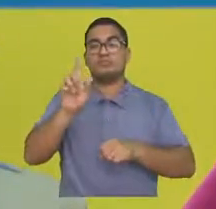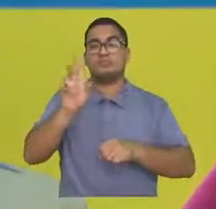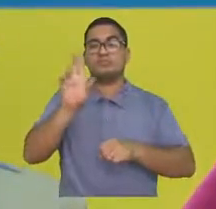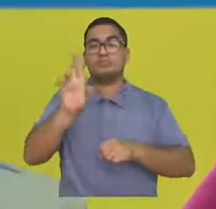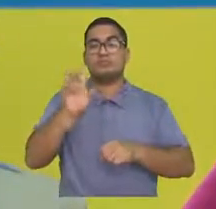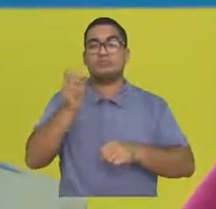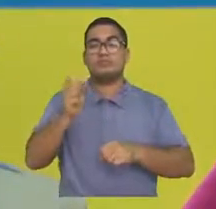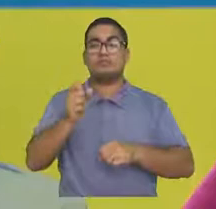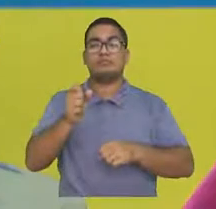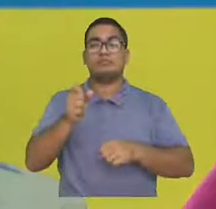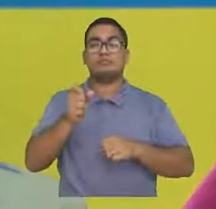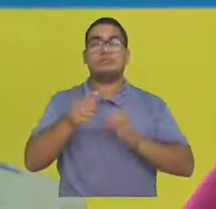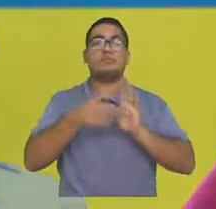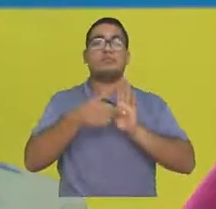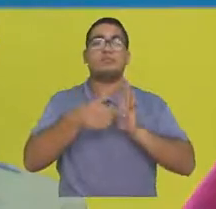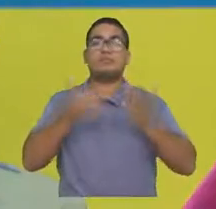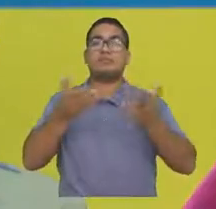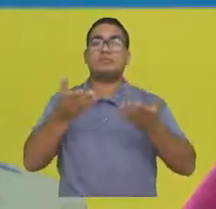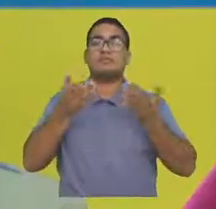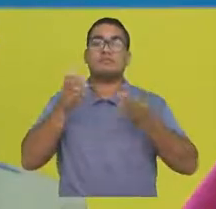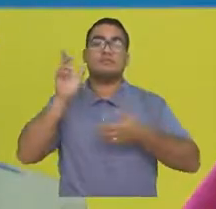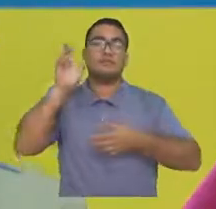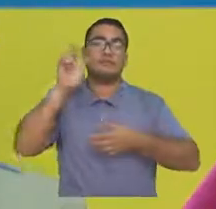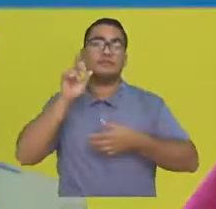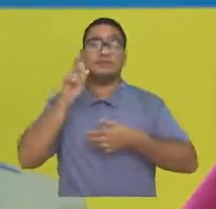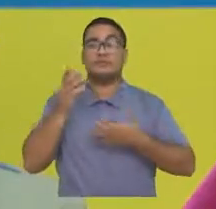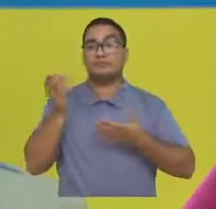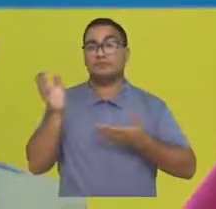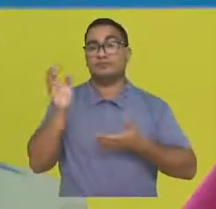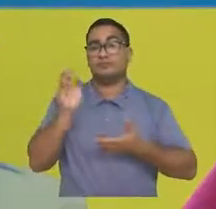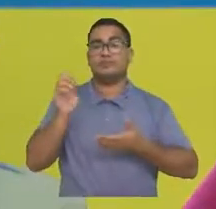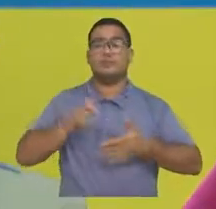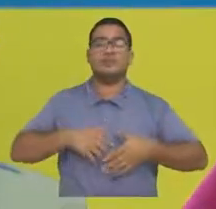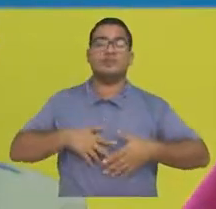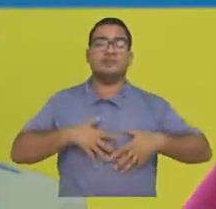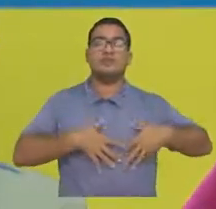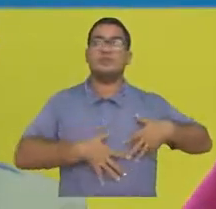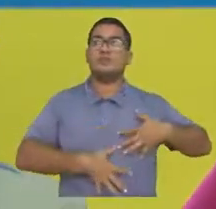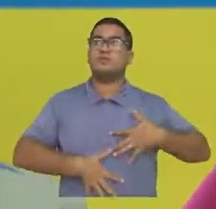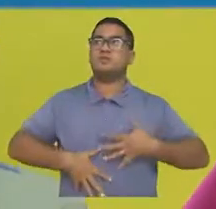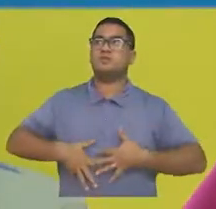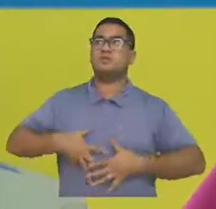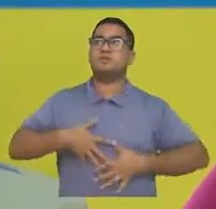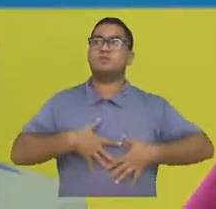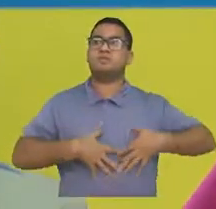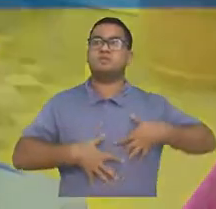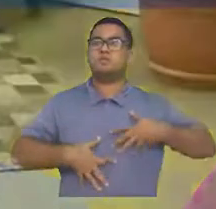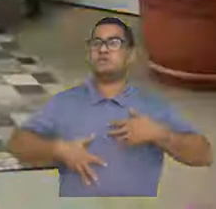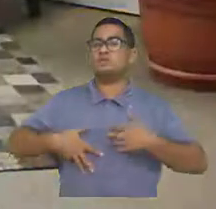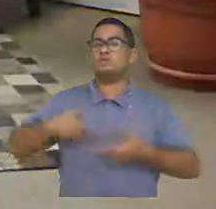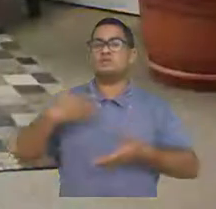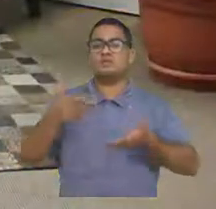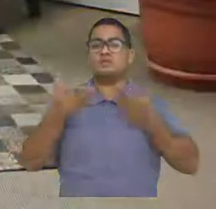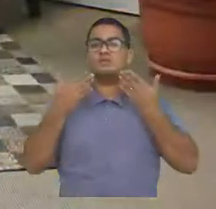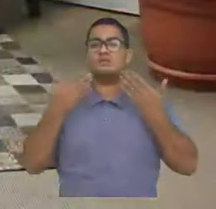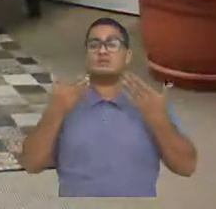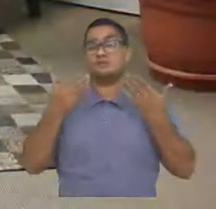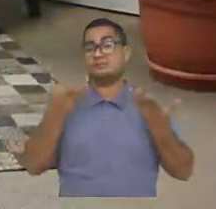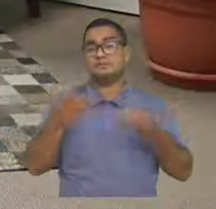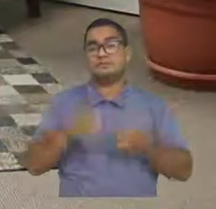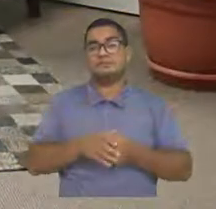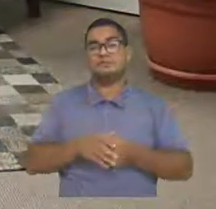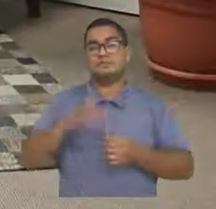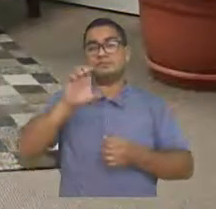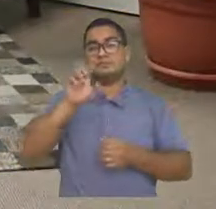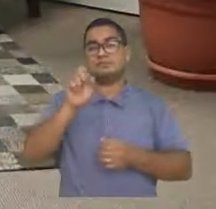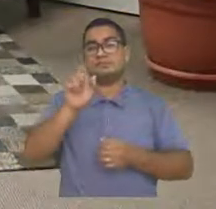da ganas como ir al baño. Sí, nos produce una sensación en el estómago de calor. Así. Usted me decía que el estrés también